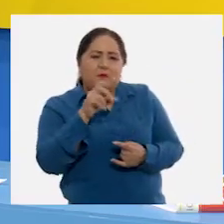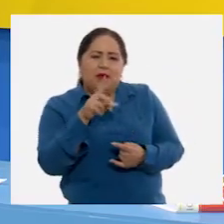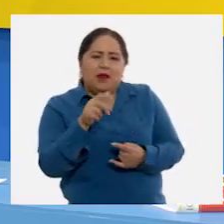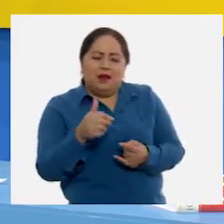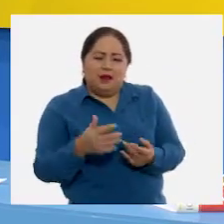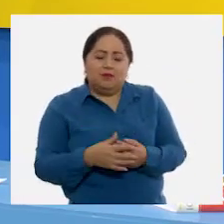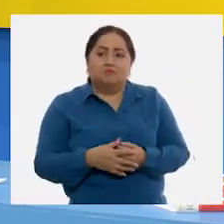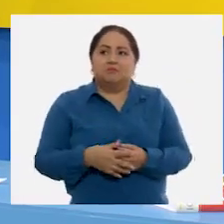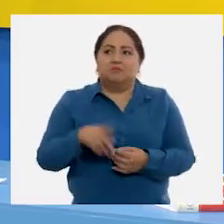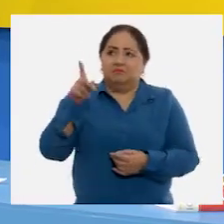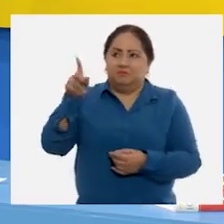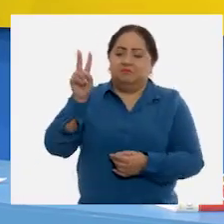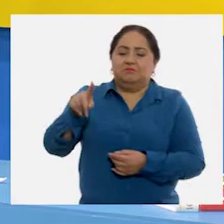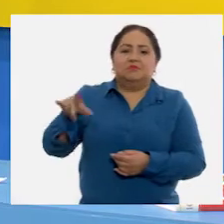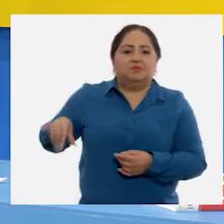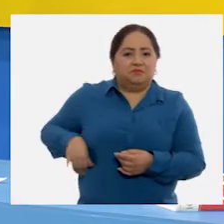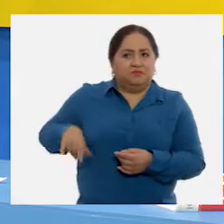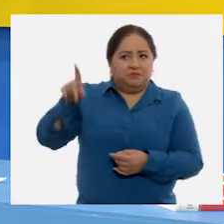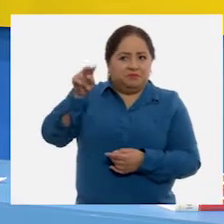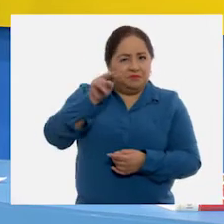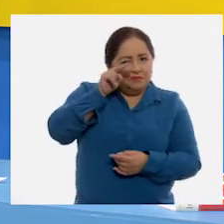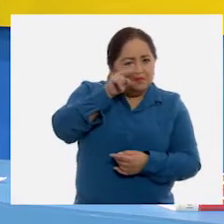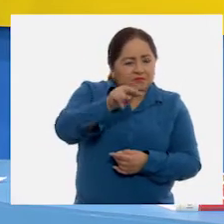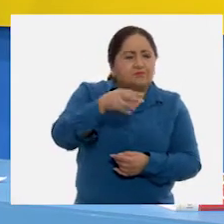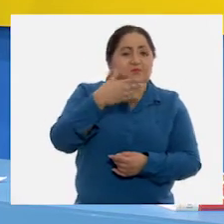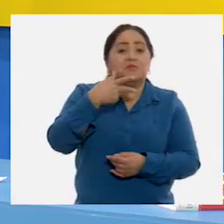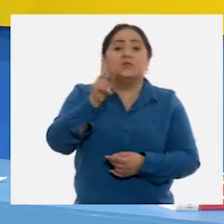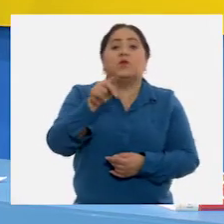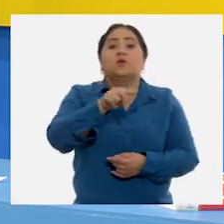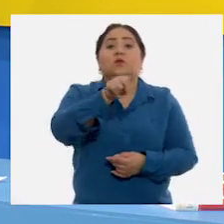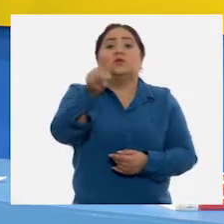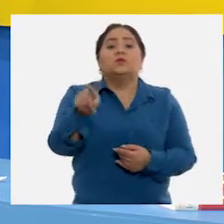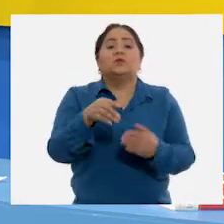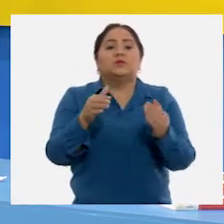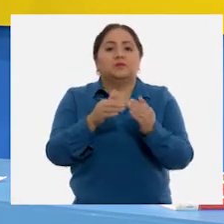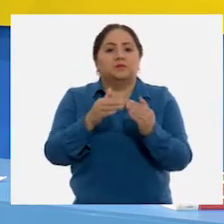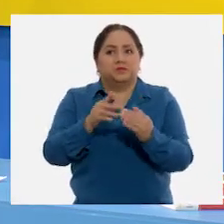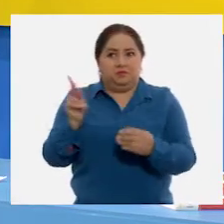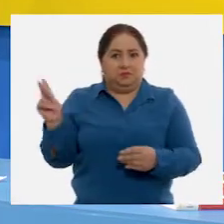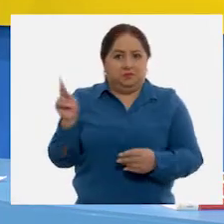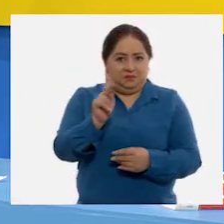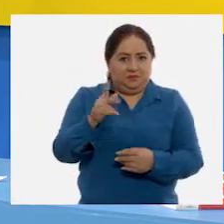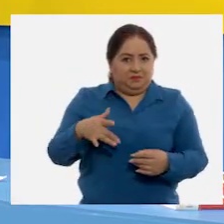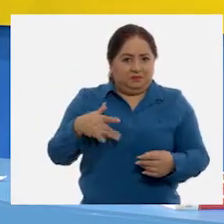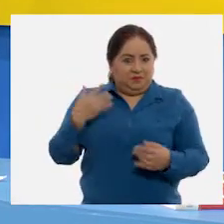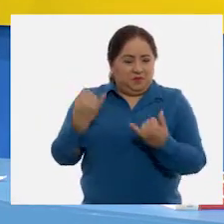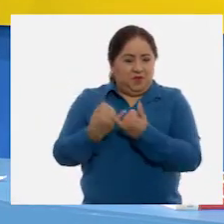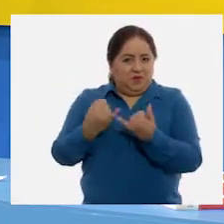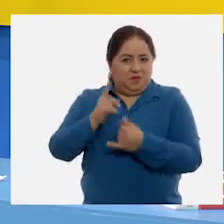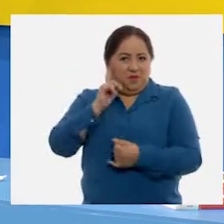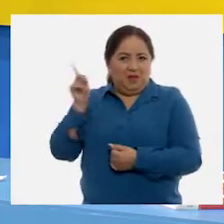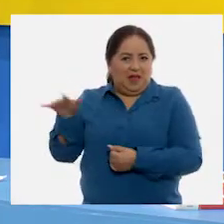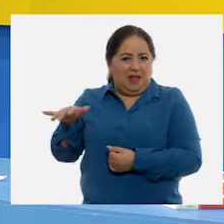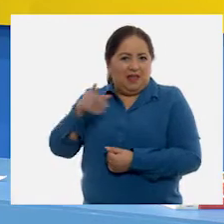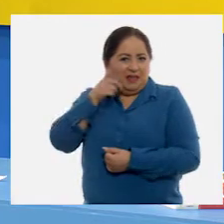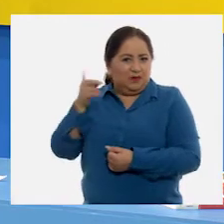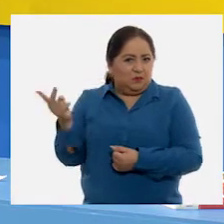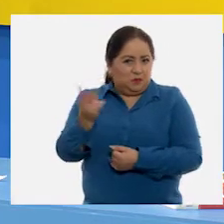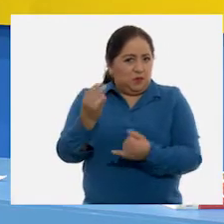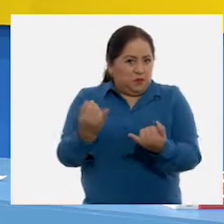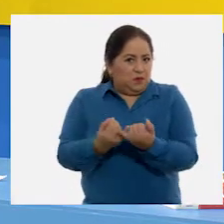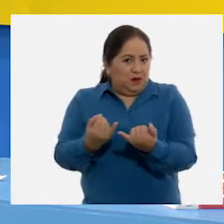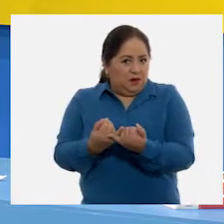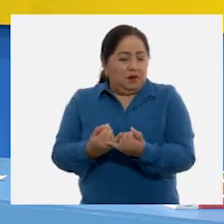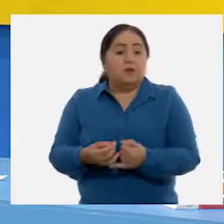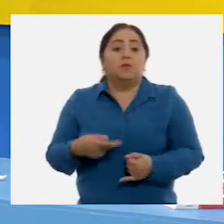me parece muy interesante tu observación. ¿Ustedes en casa coinciden con lo que nos acaba de comentar María?